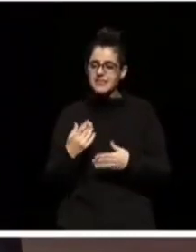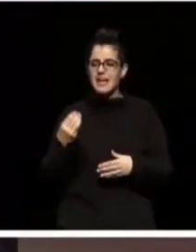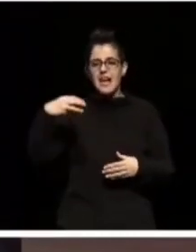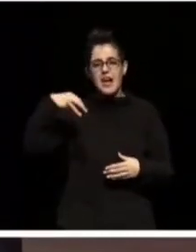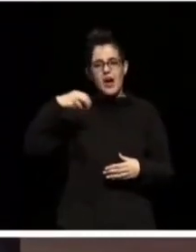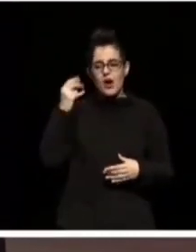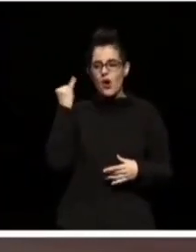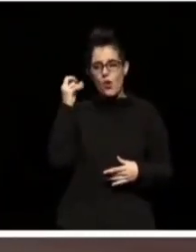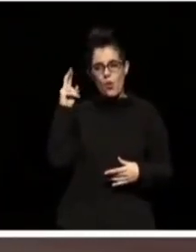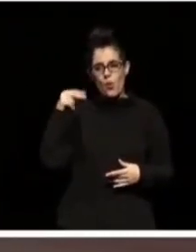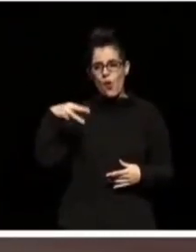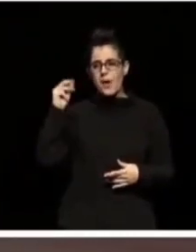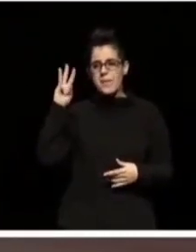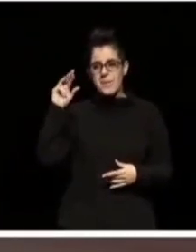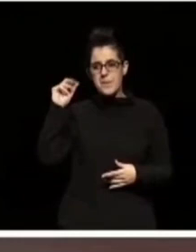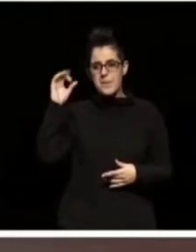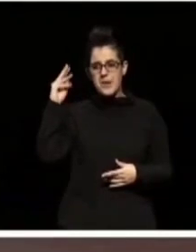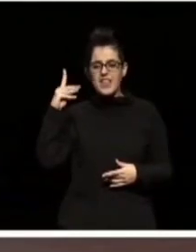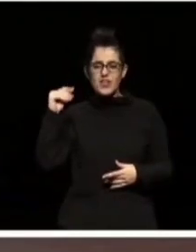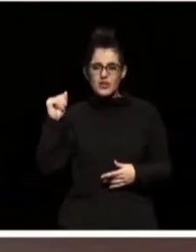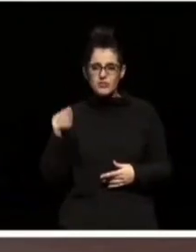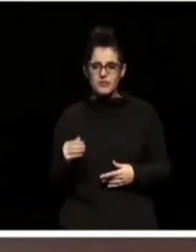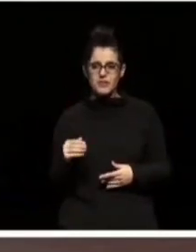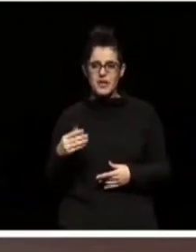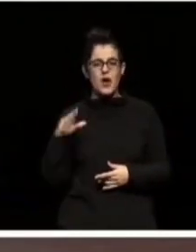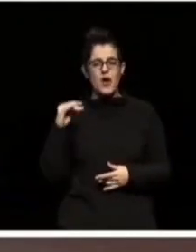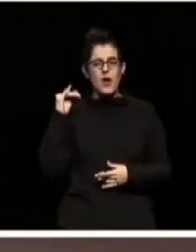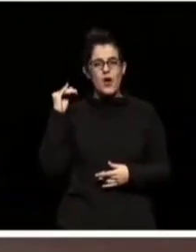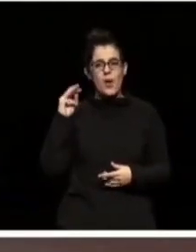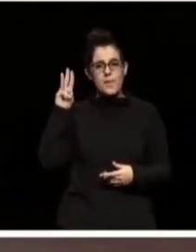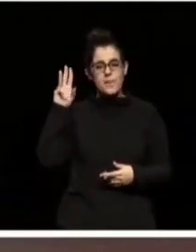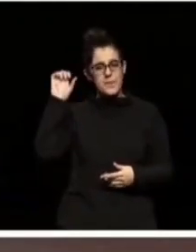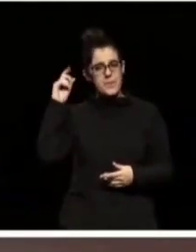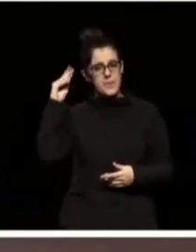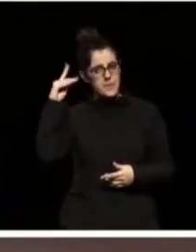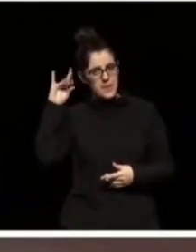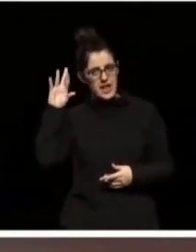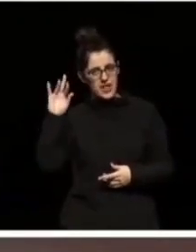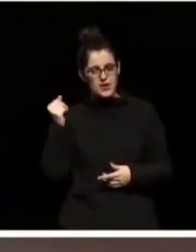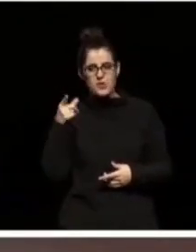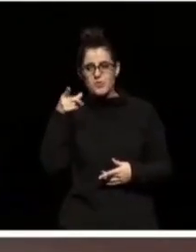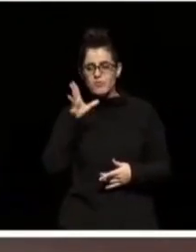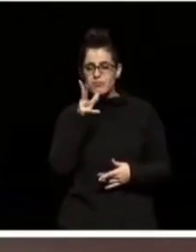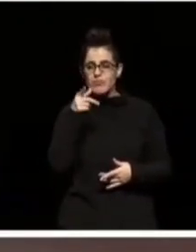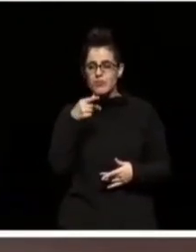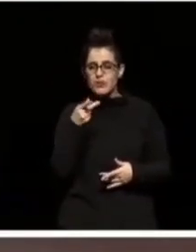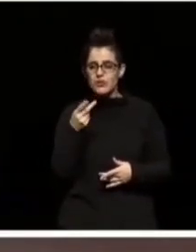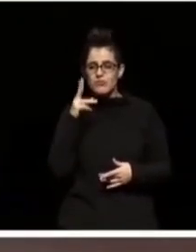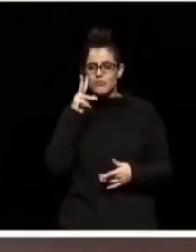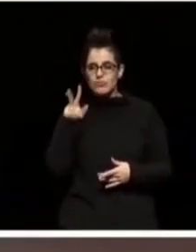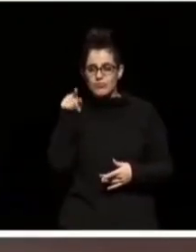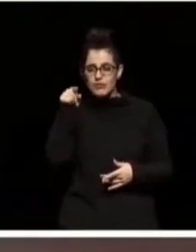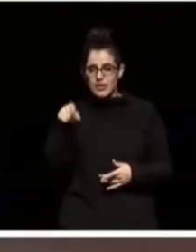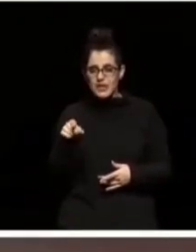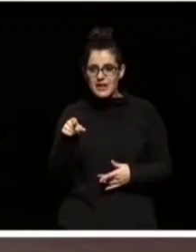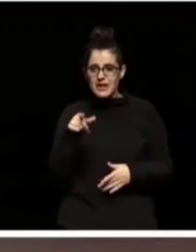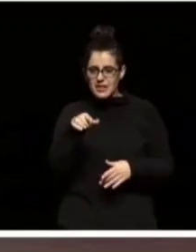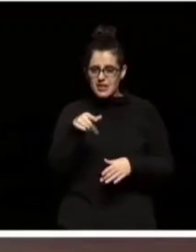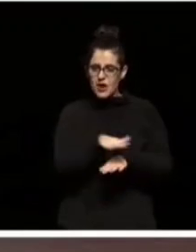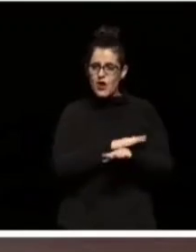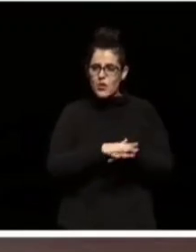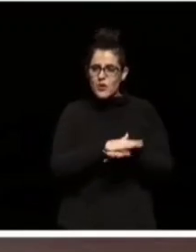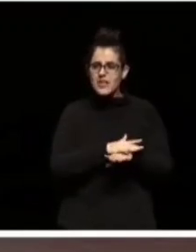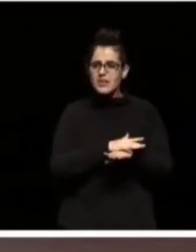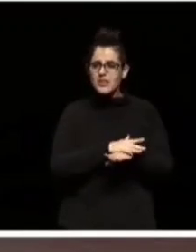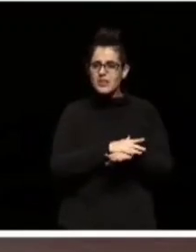Llanes, gracias Juanjo, porque os habéis convertido en un referente de gobiernos que sí, están colocando en el centro